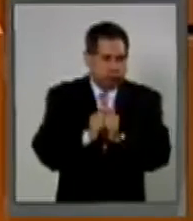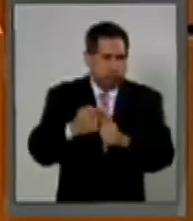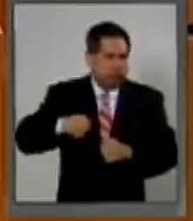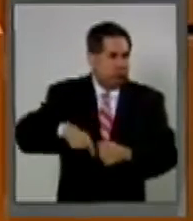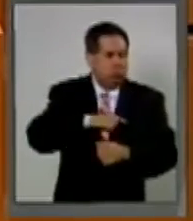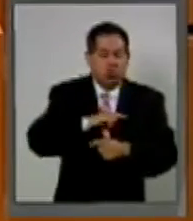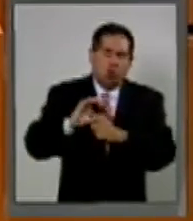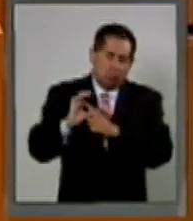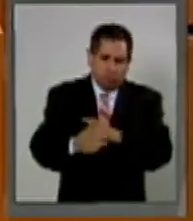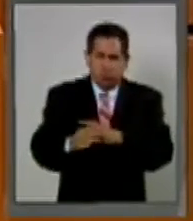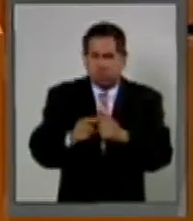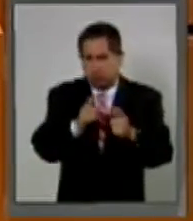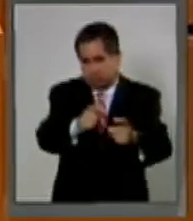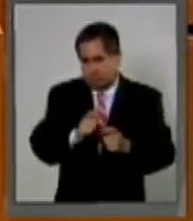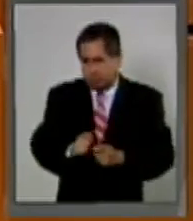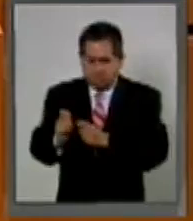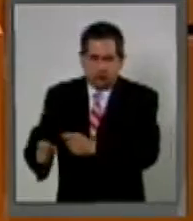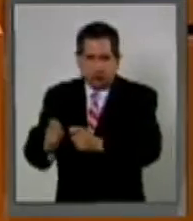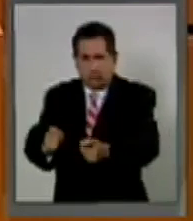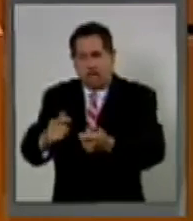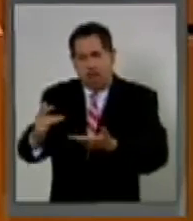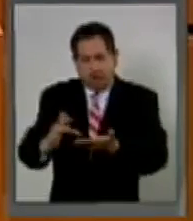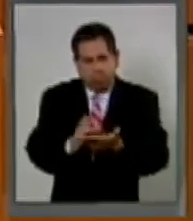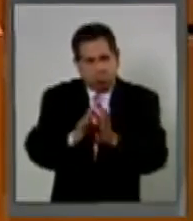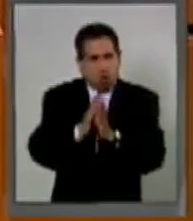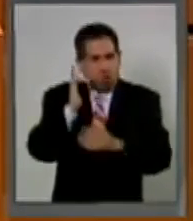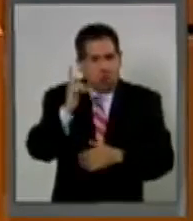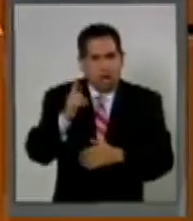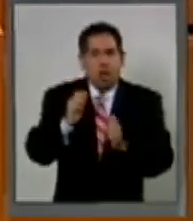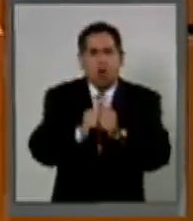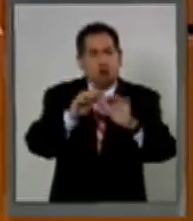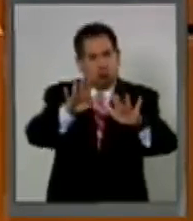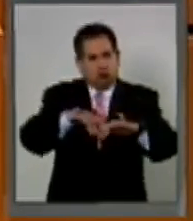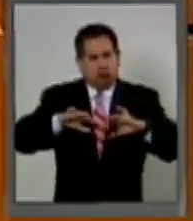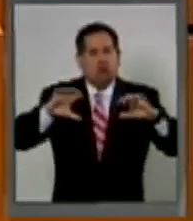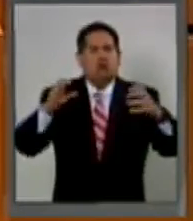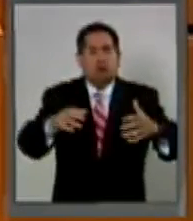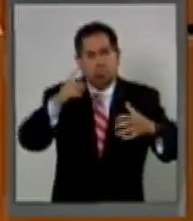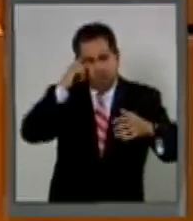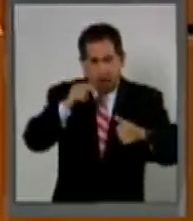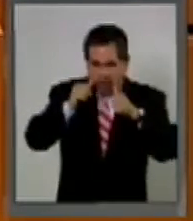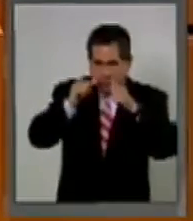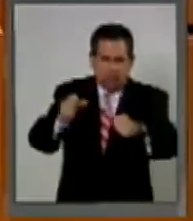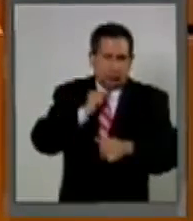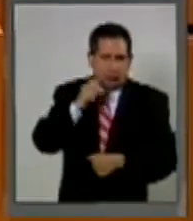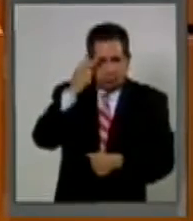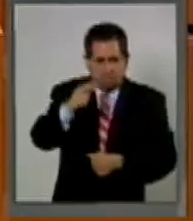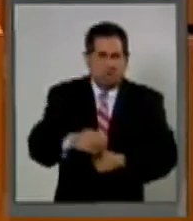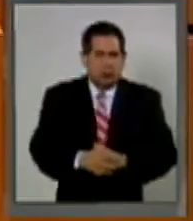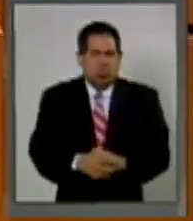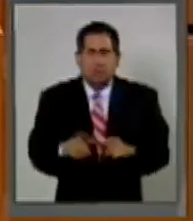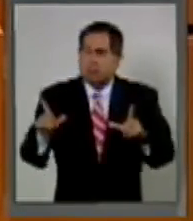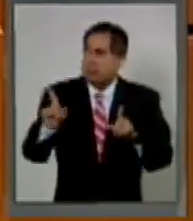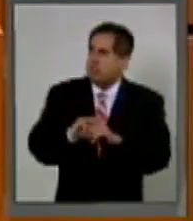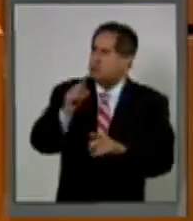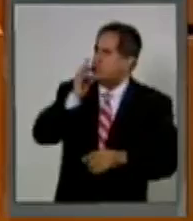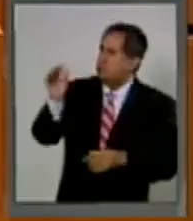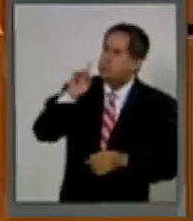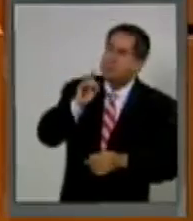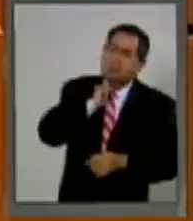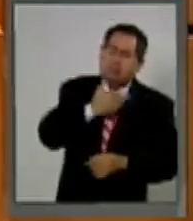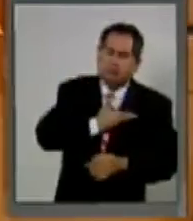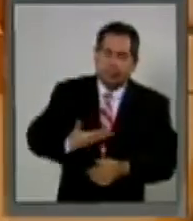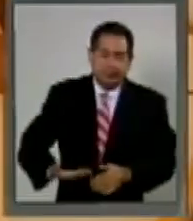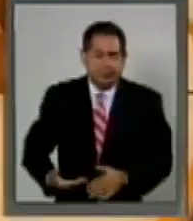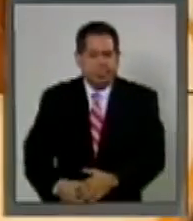las comisiones a quienes vaya esta iniciativa, sino con el pleno en conjunto de este Senado de la República. Es cuanto, senadora